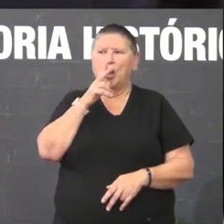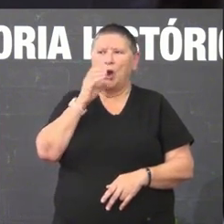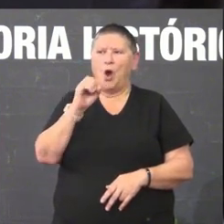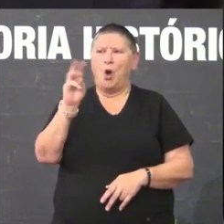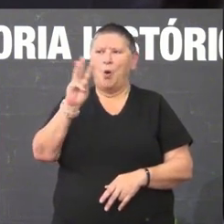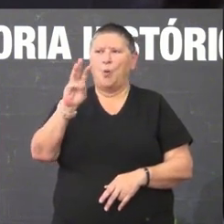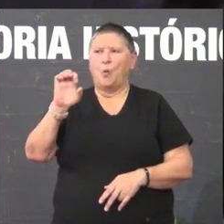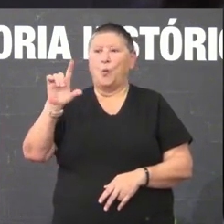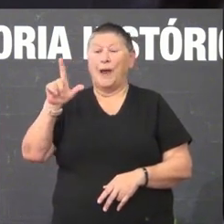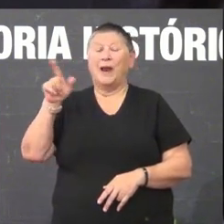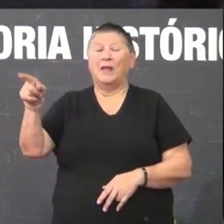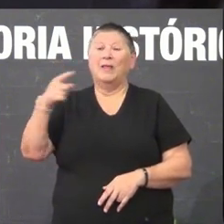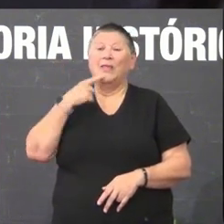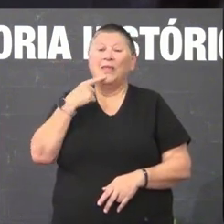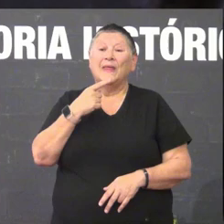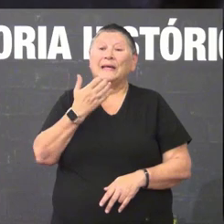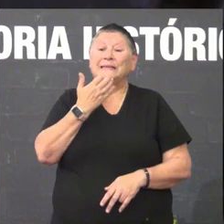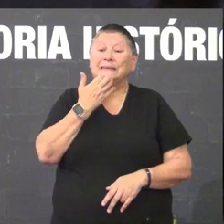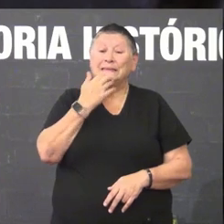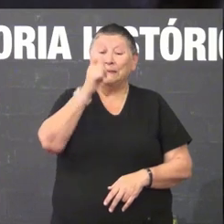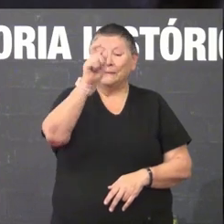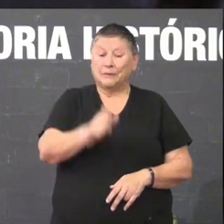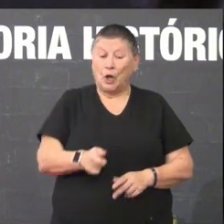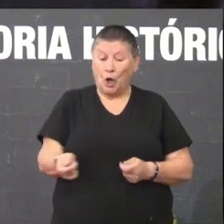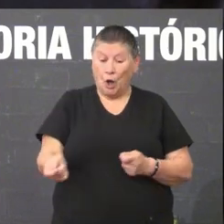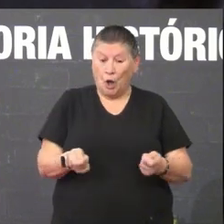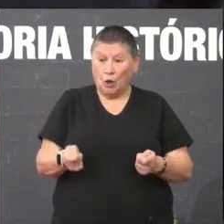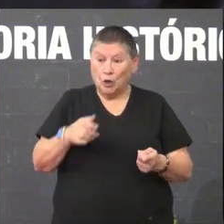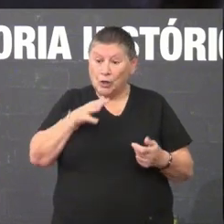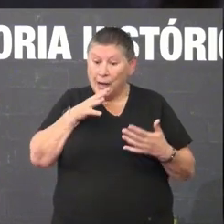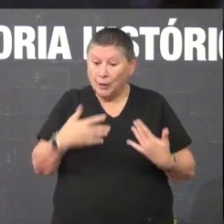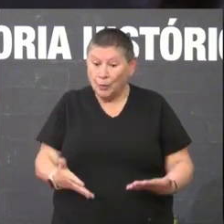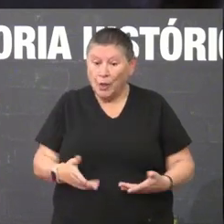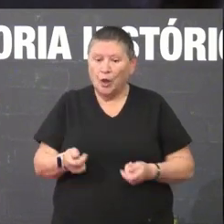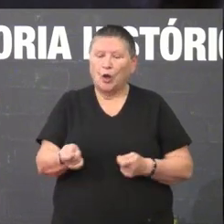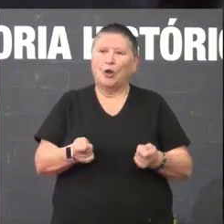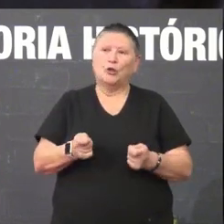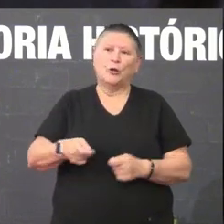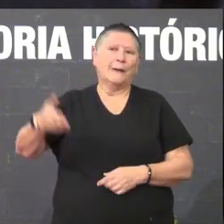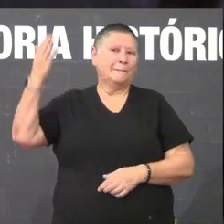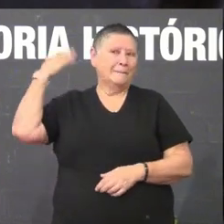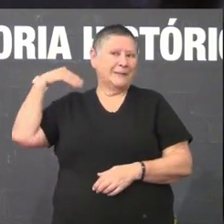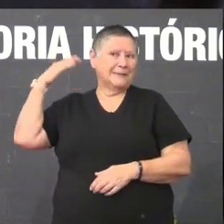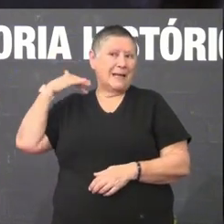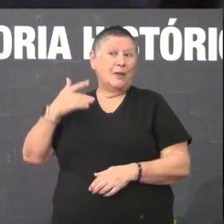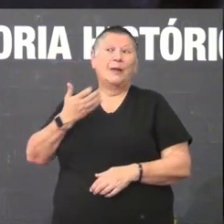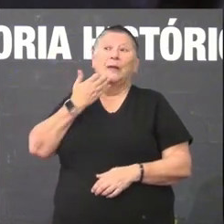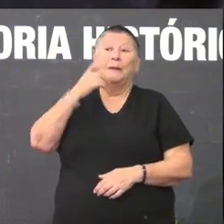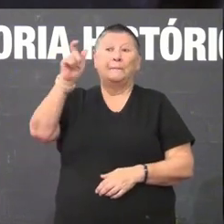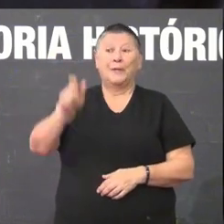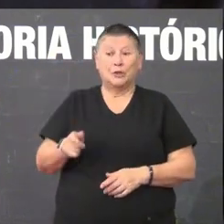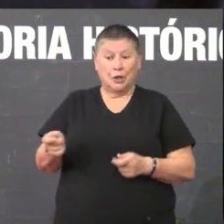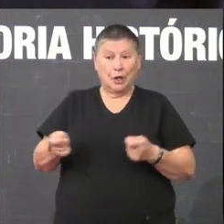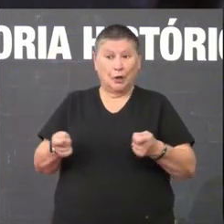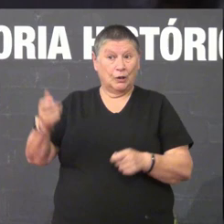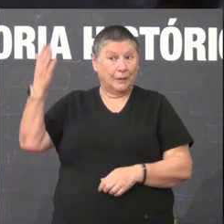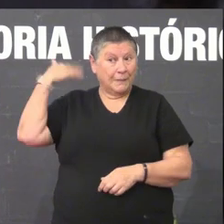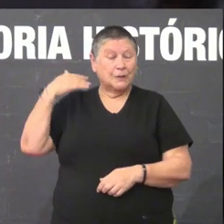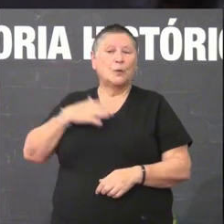quien controla el presente controla el pasado y quien controla el pasado controla el futuro ahí